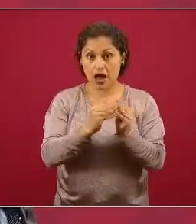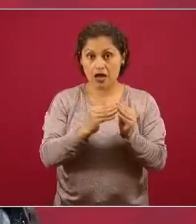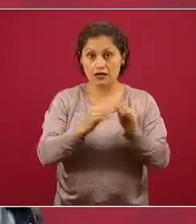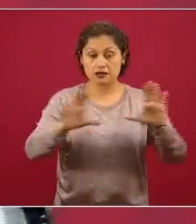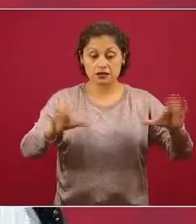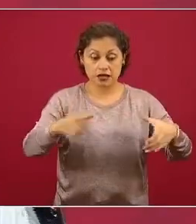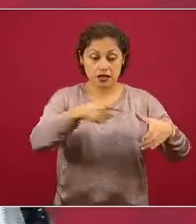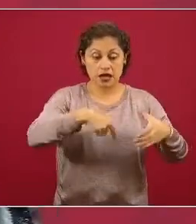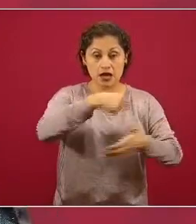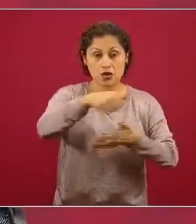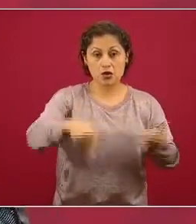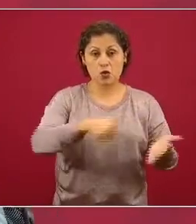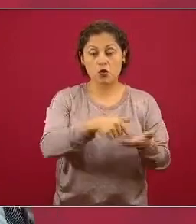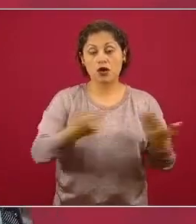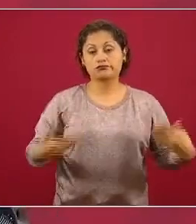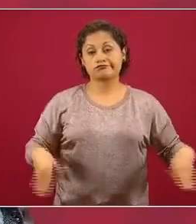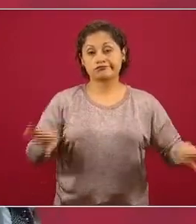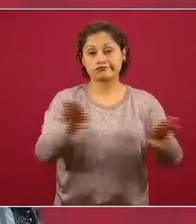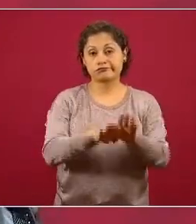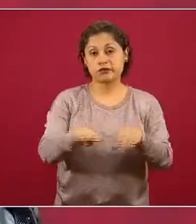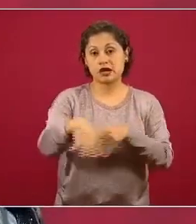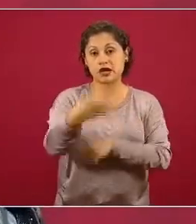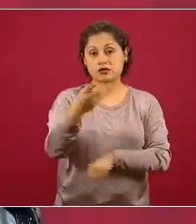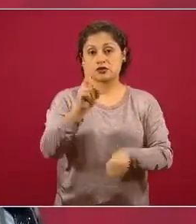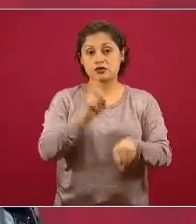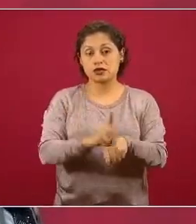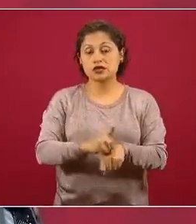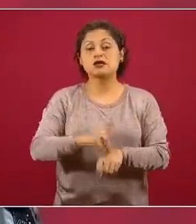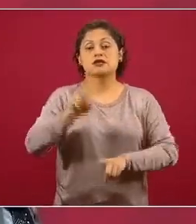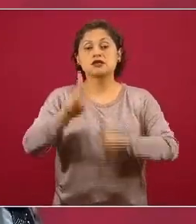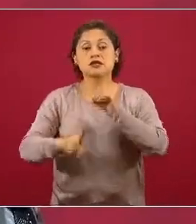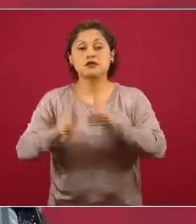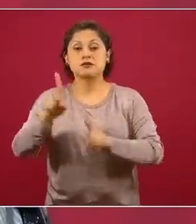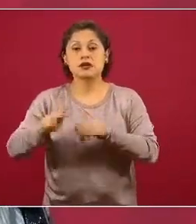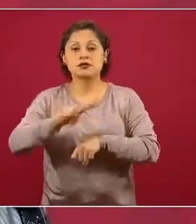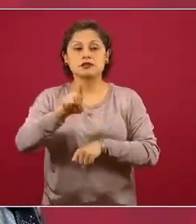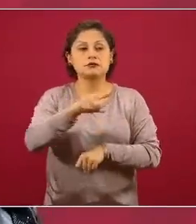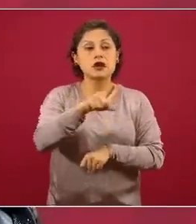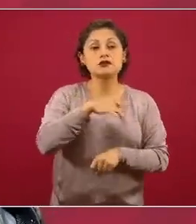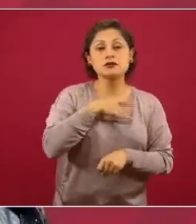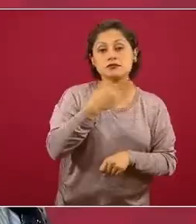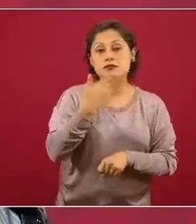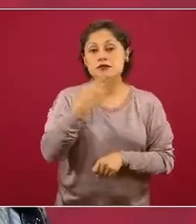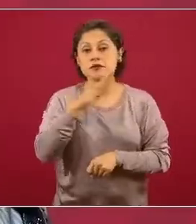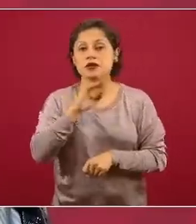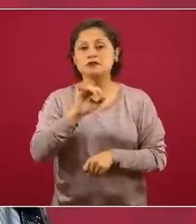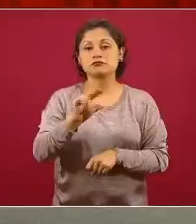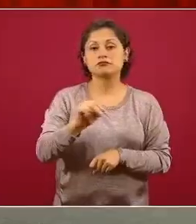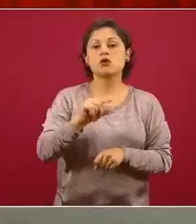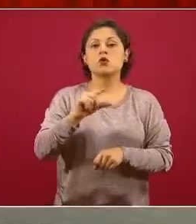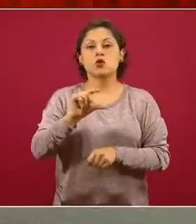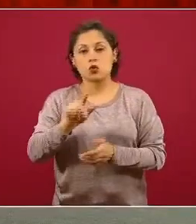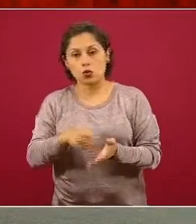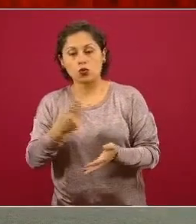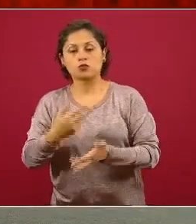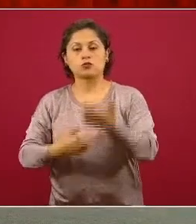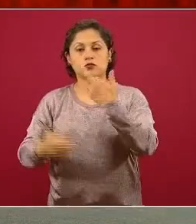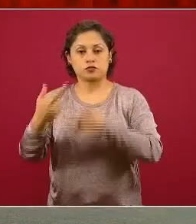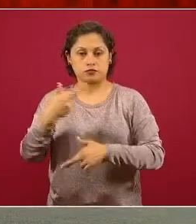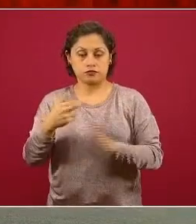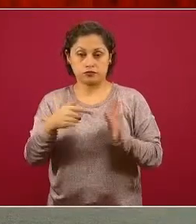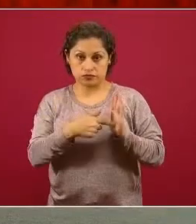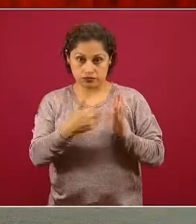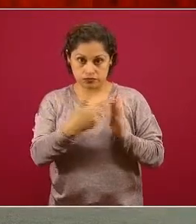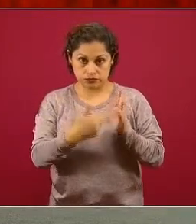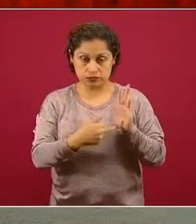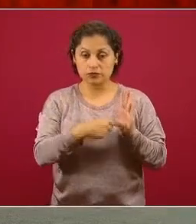por 14 días y después los niños van regresando de acuerdo a síntomas. Cuando hay más de